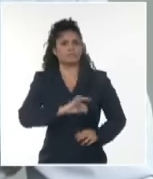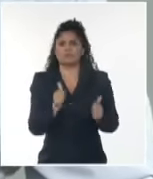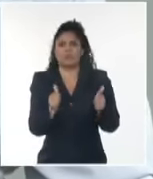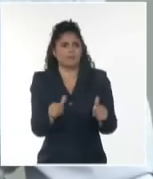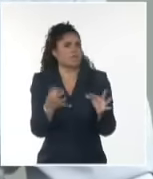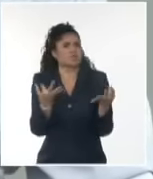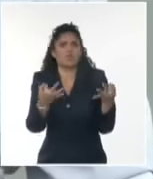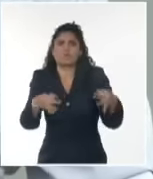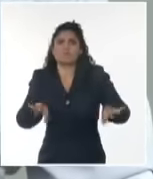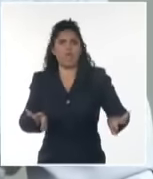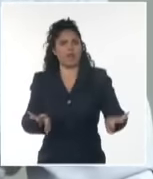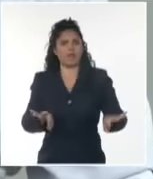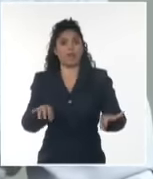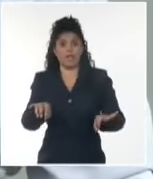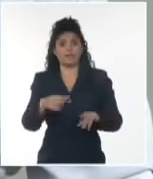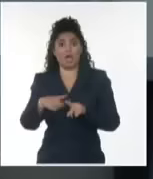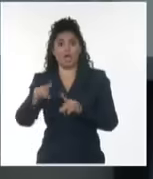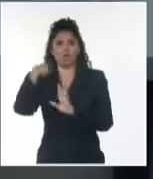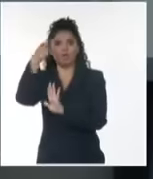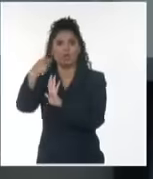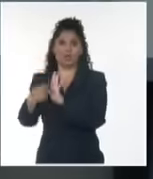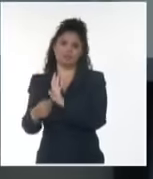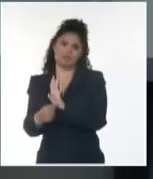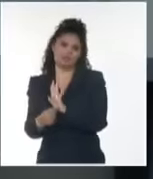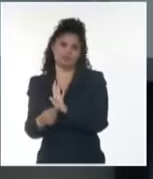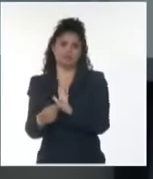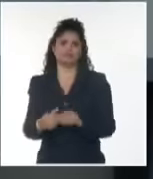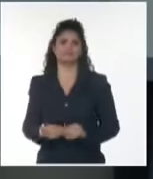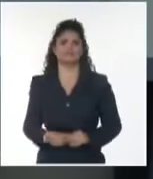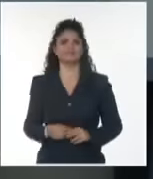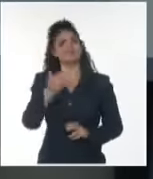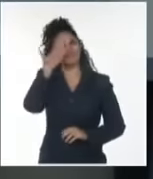característica de esta enfermedad en específico. Gracias, doctor. No,